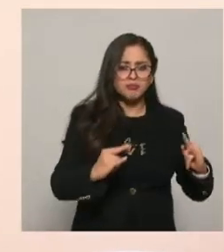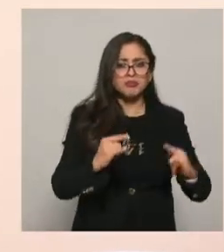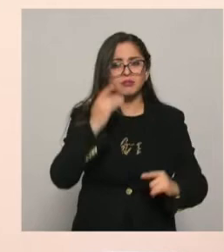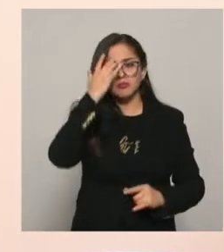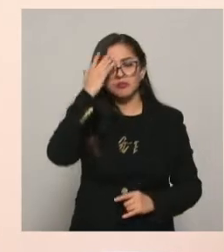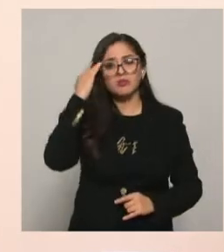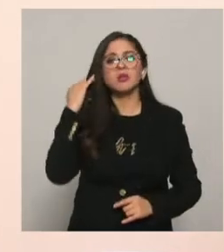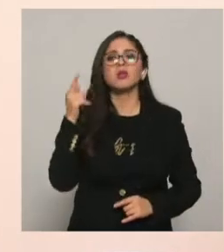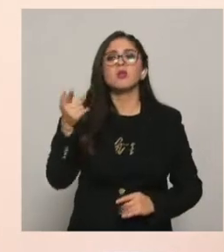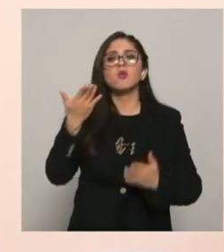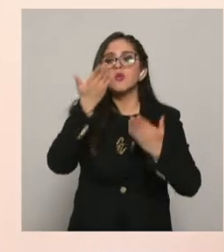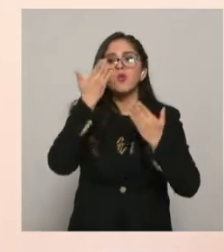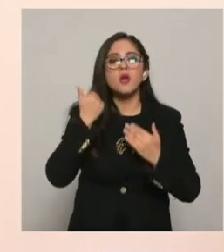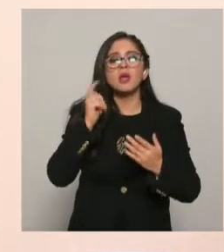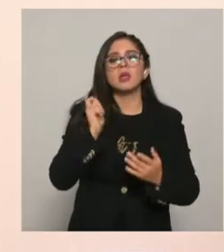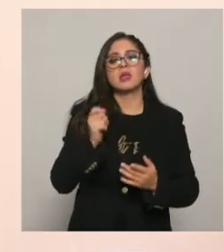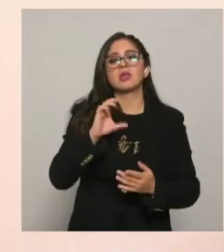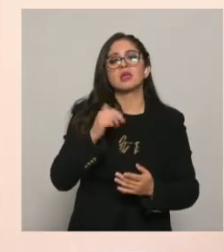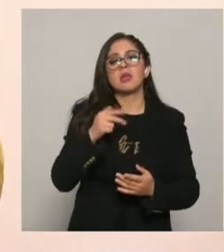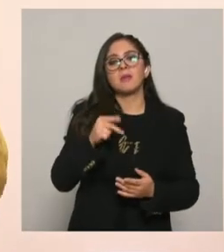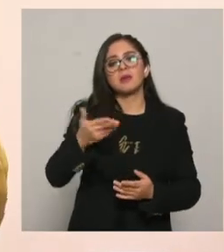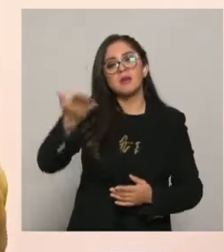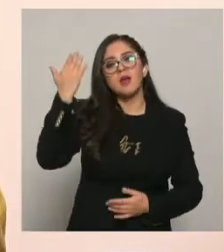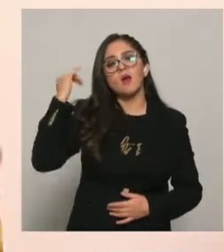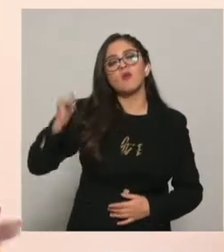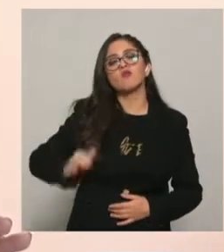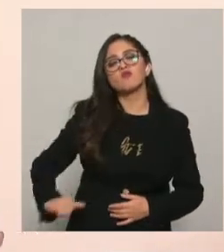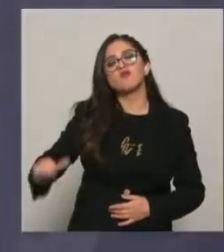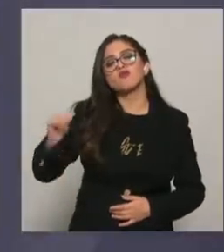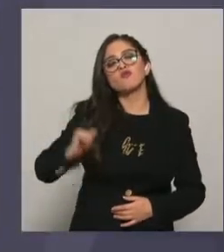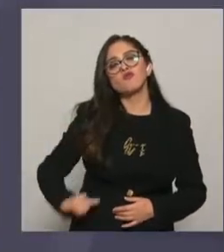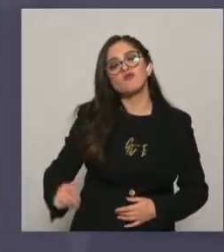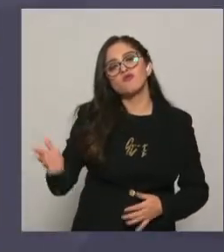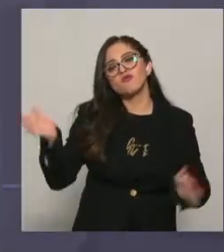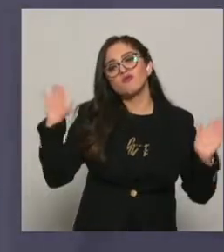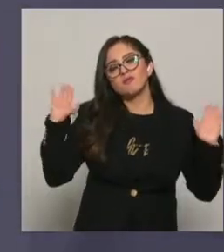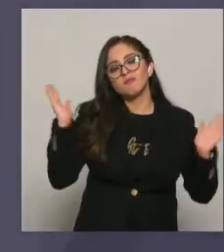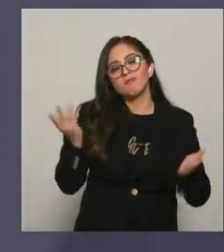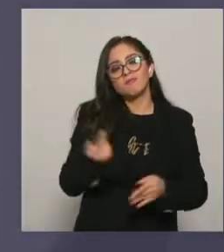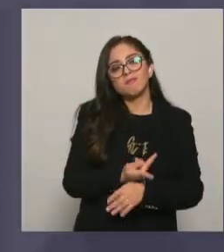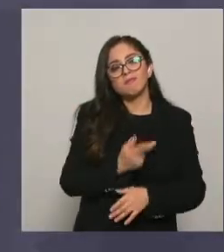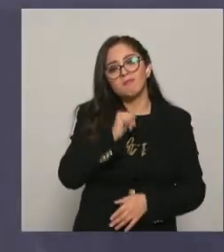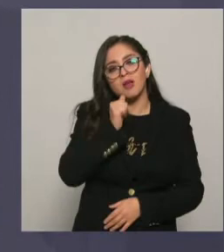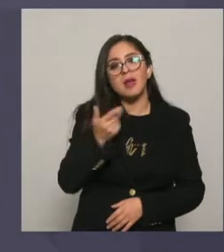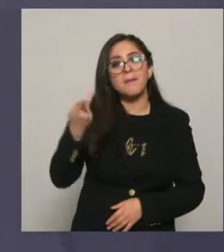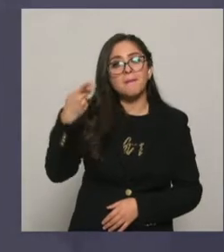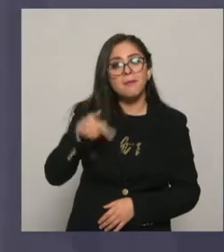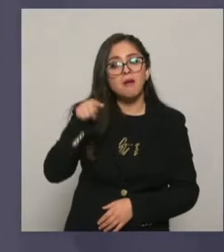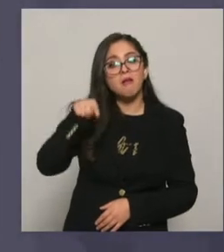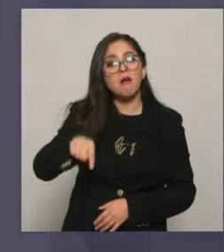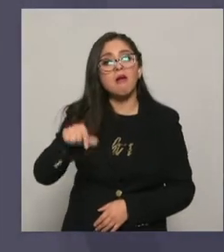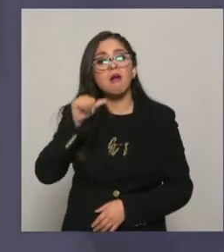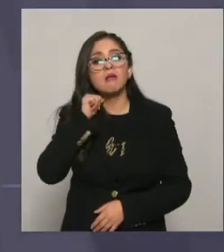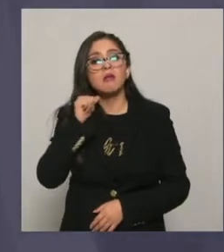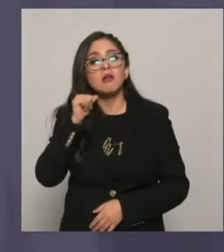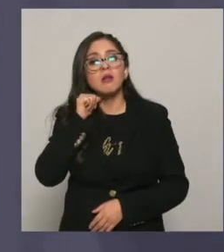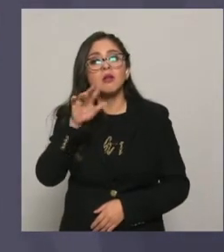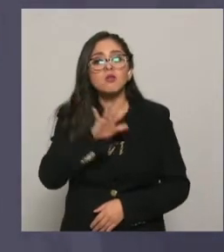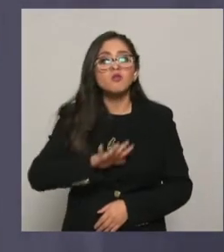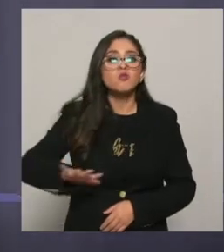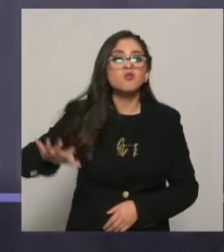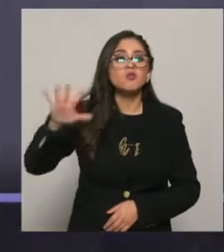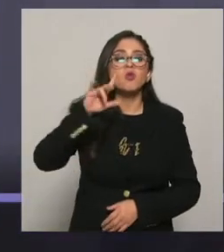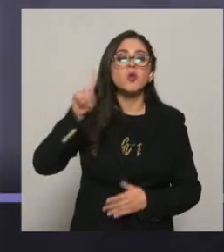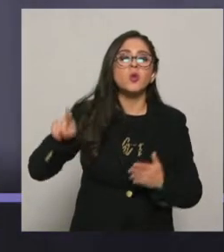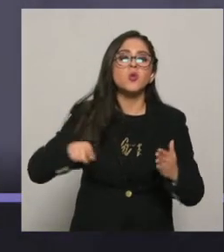antojitos. Hubo. Hubo. Hace mucho Sí. tiempo. Ya no. Azcapotzalco era un lugar paradisíaco y